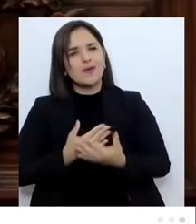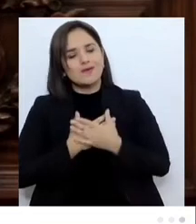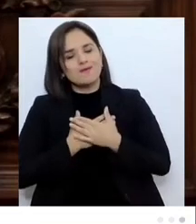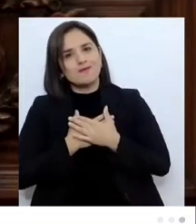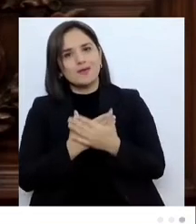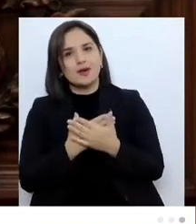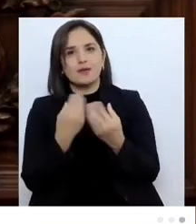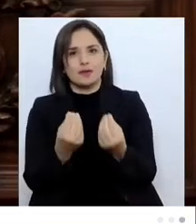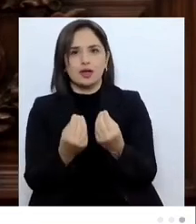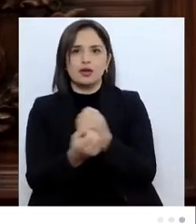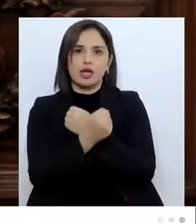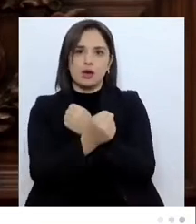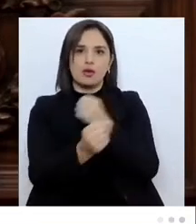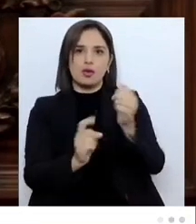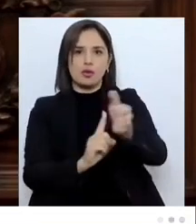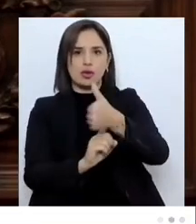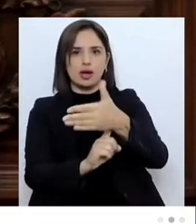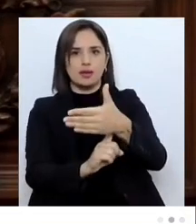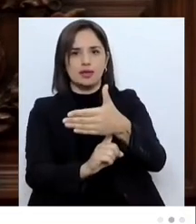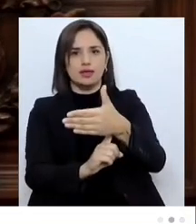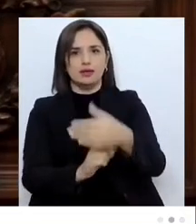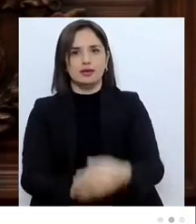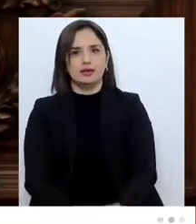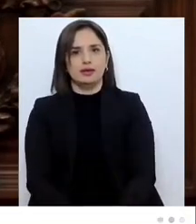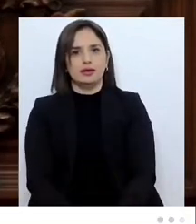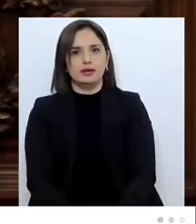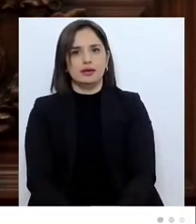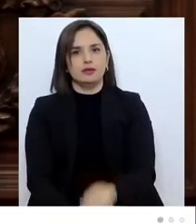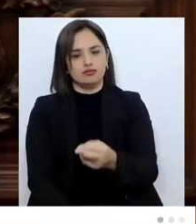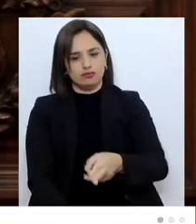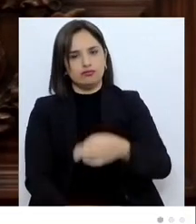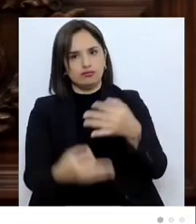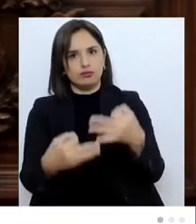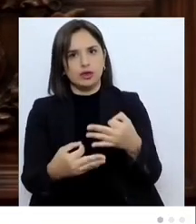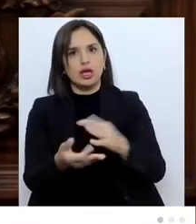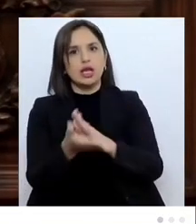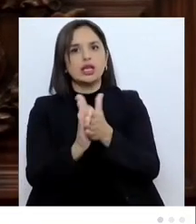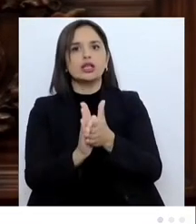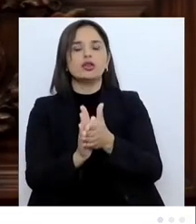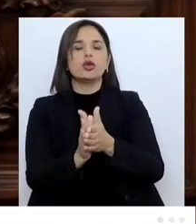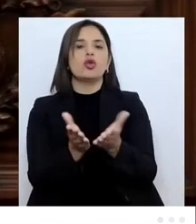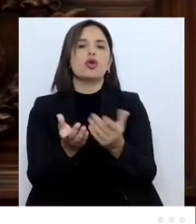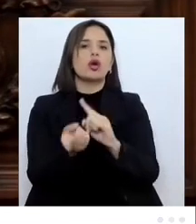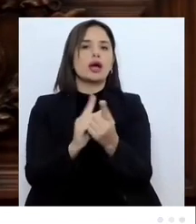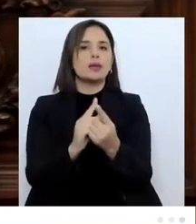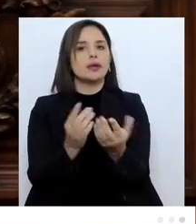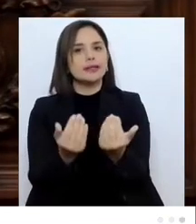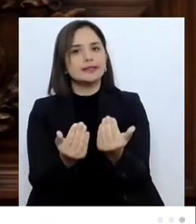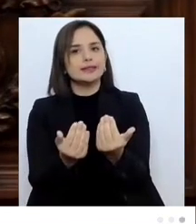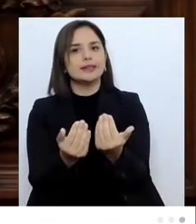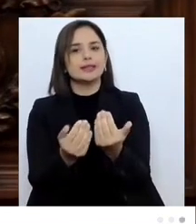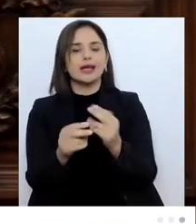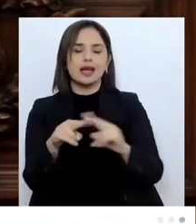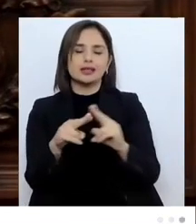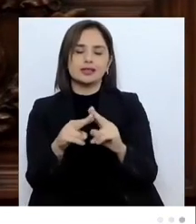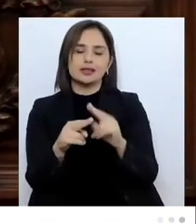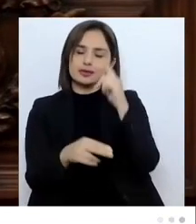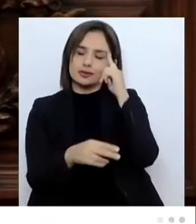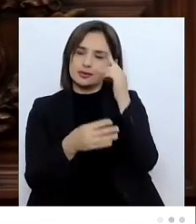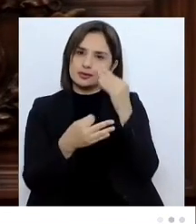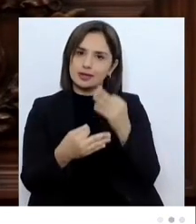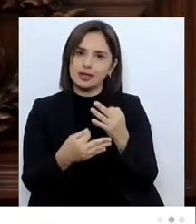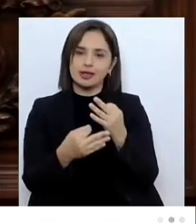nuestro amor por la patria. Reafirmemos que todo cambio debe hacerse con sensatez, con